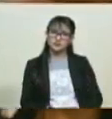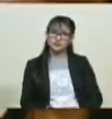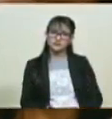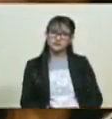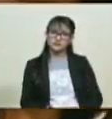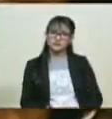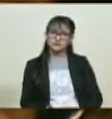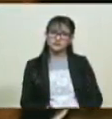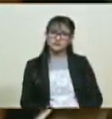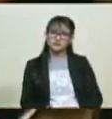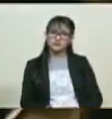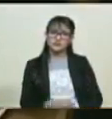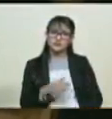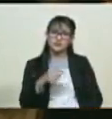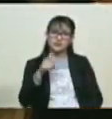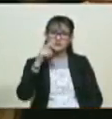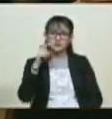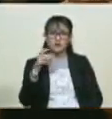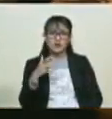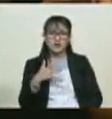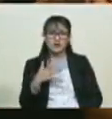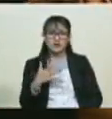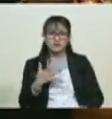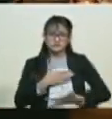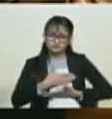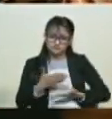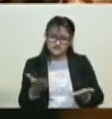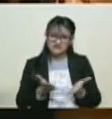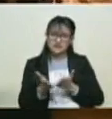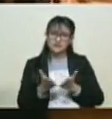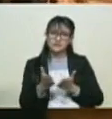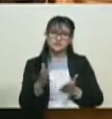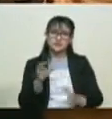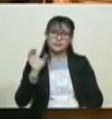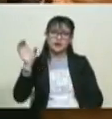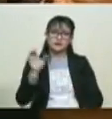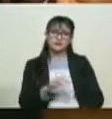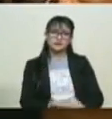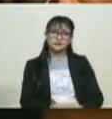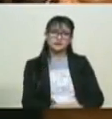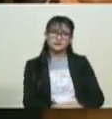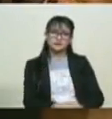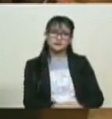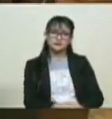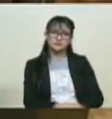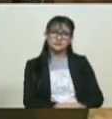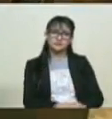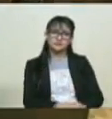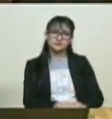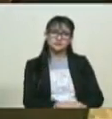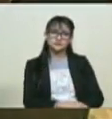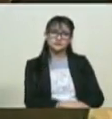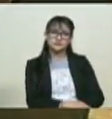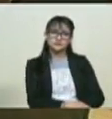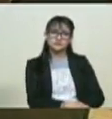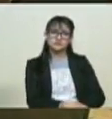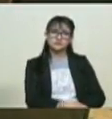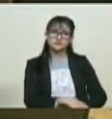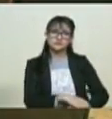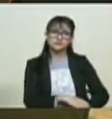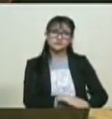útil al país al servicio del país con reglas de juego